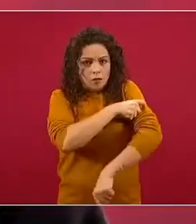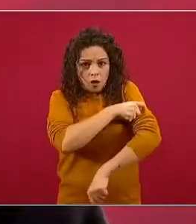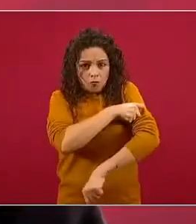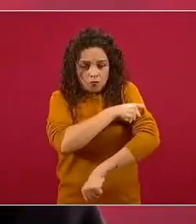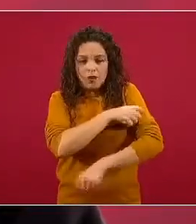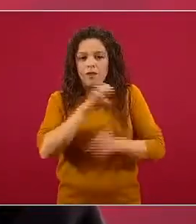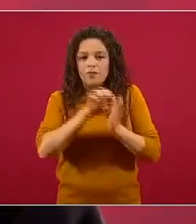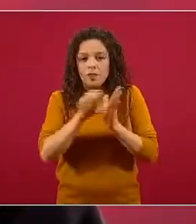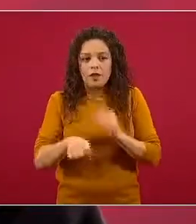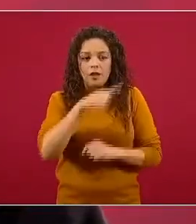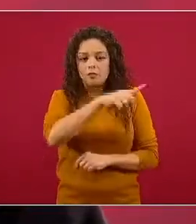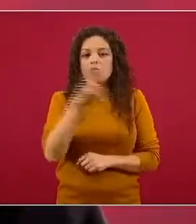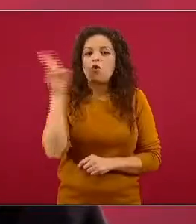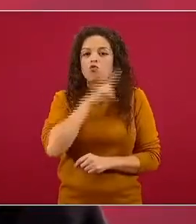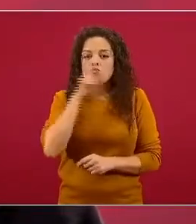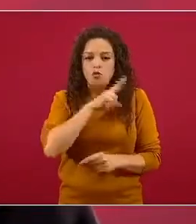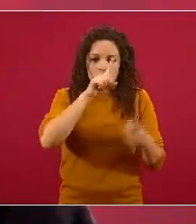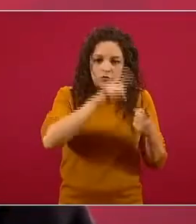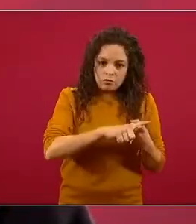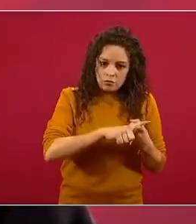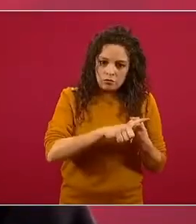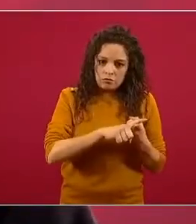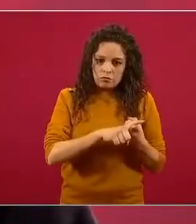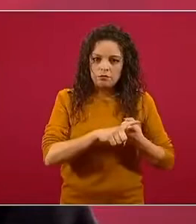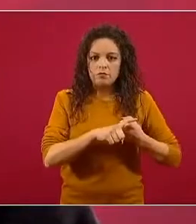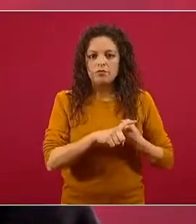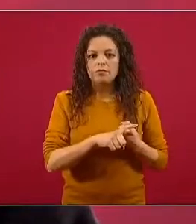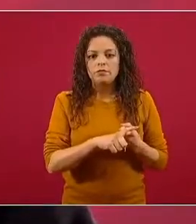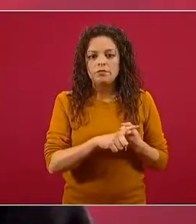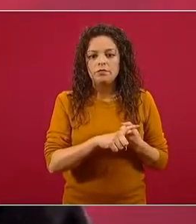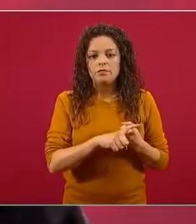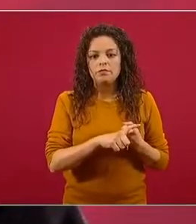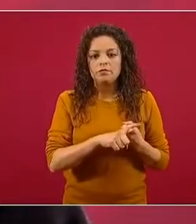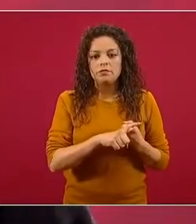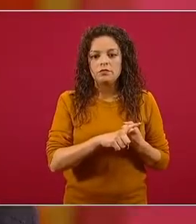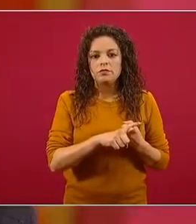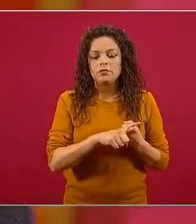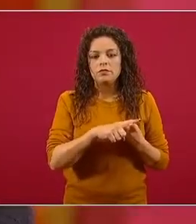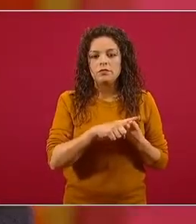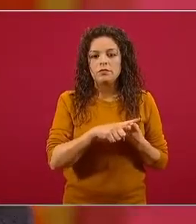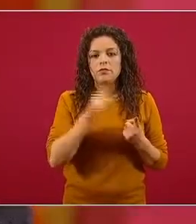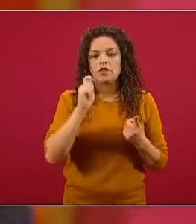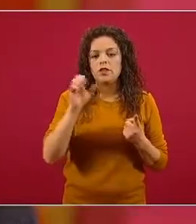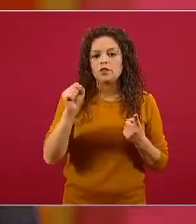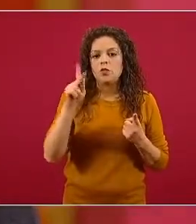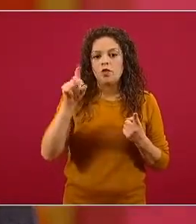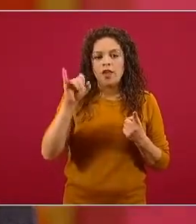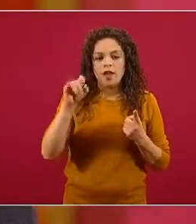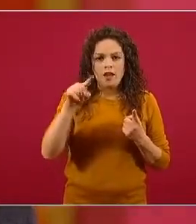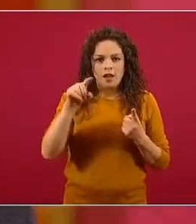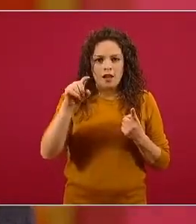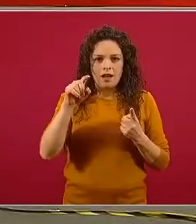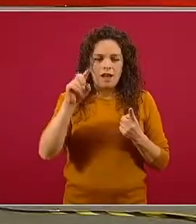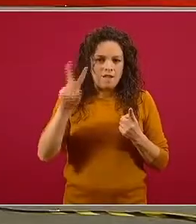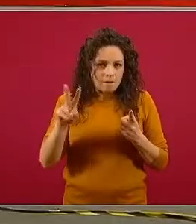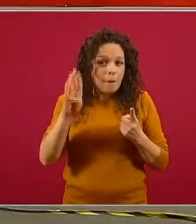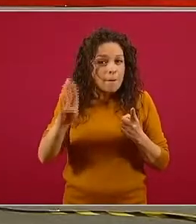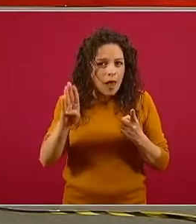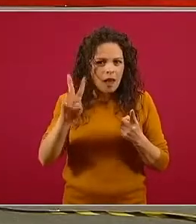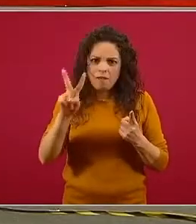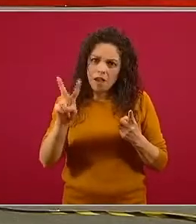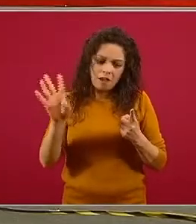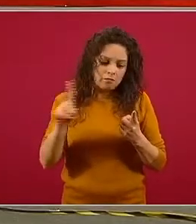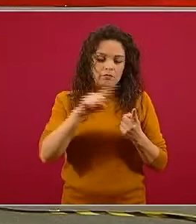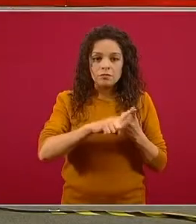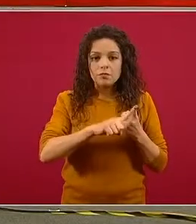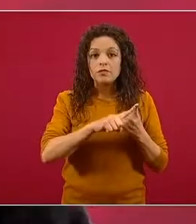llama Sputnik 5 romano o Sputnik B, esa es una. Esta la hace el Instituto Gamaleya, el Instituto de